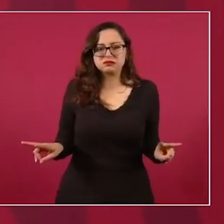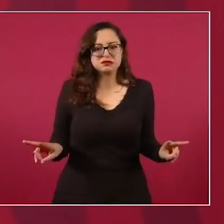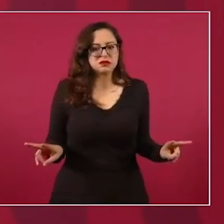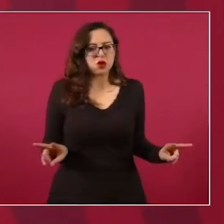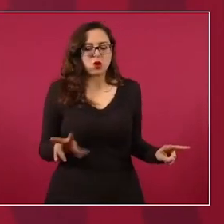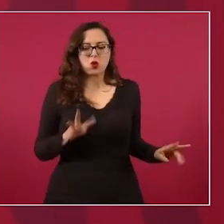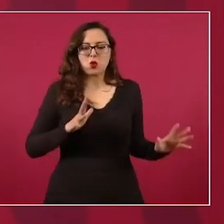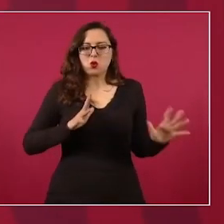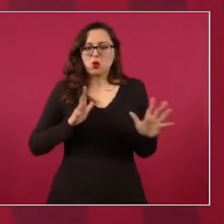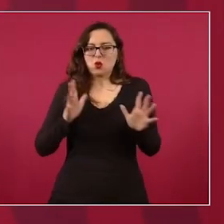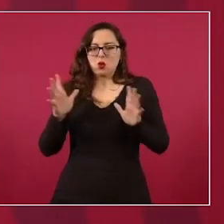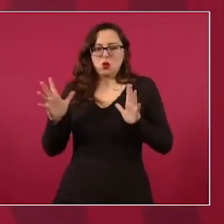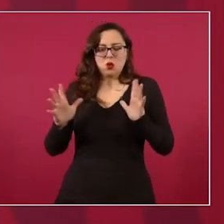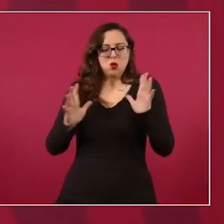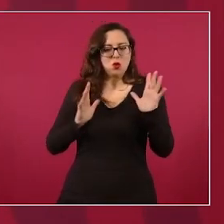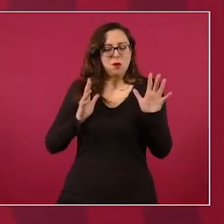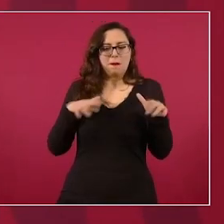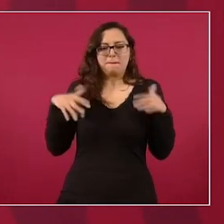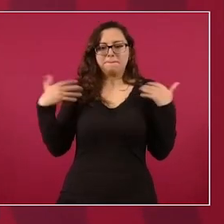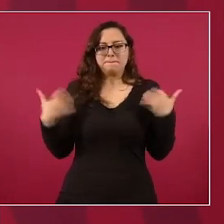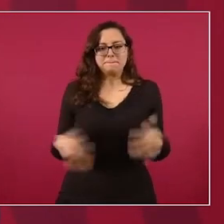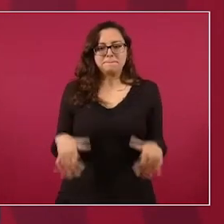excepcional.